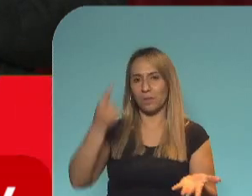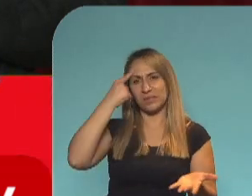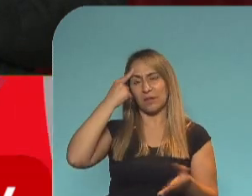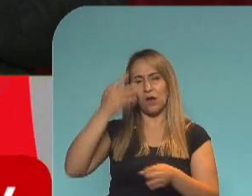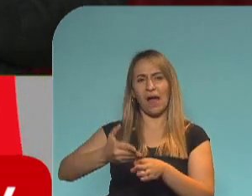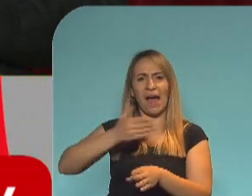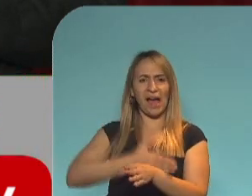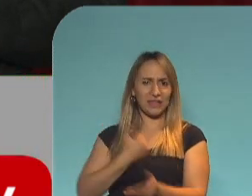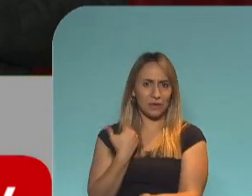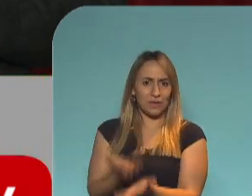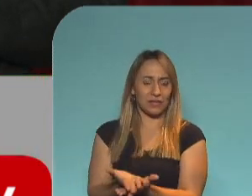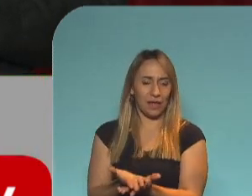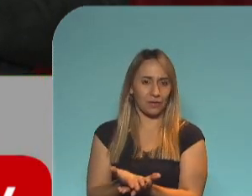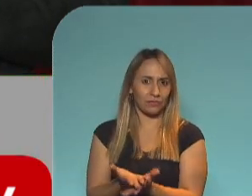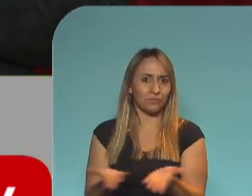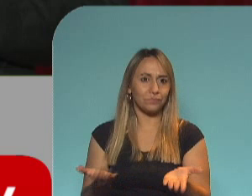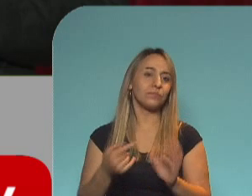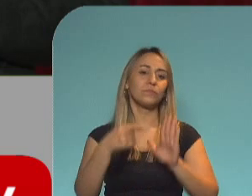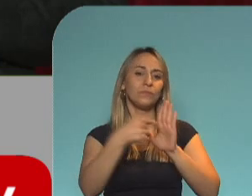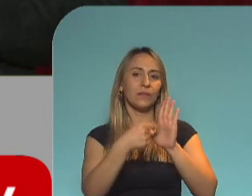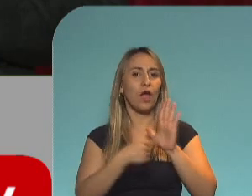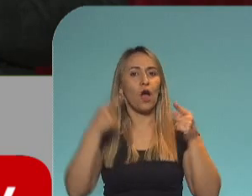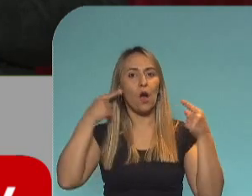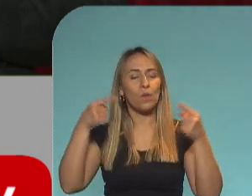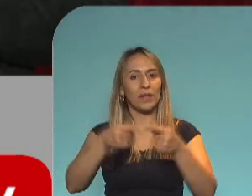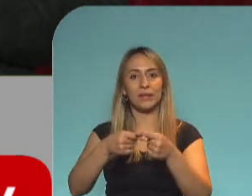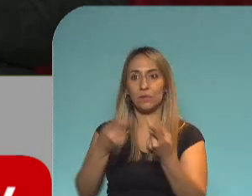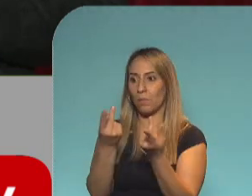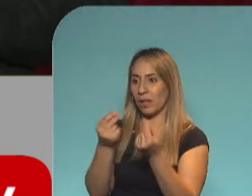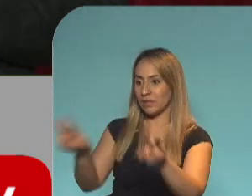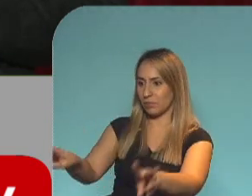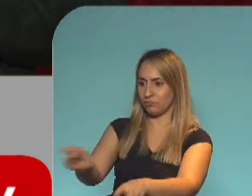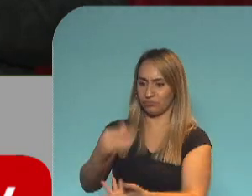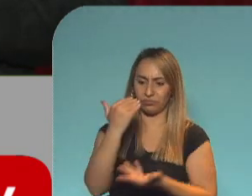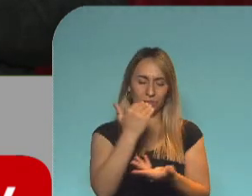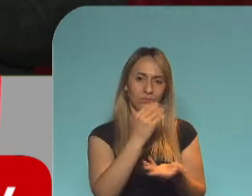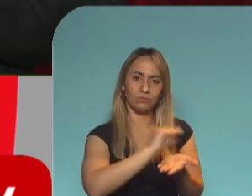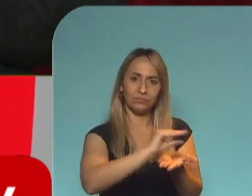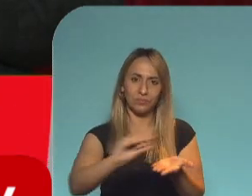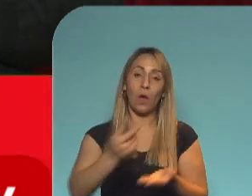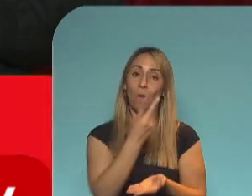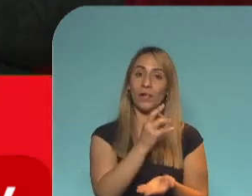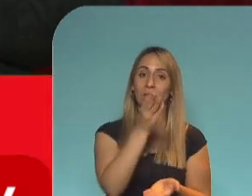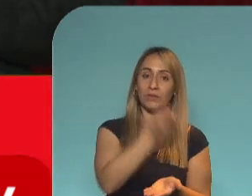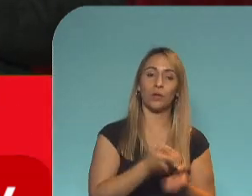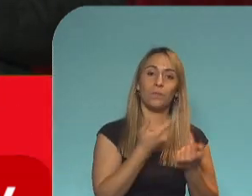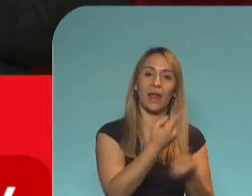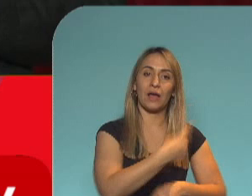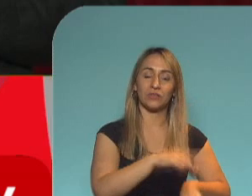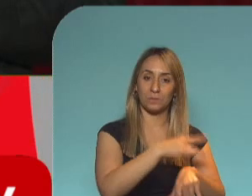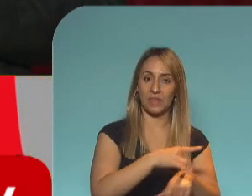presentado antes. Ya está claro los objetivos de la recaudación: el 20% para equipamiento médico,